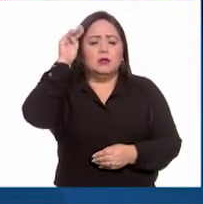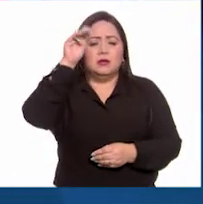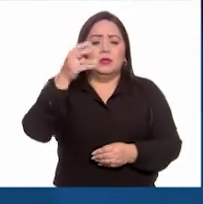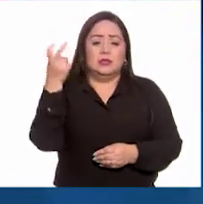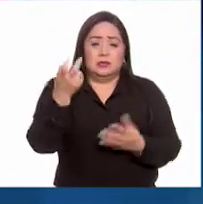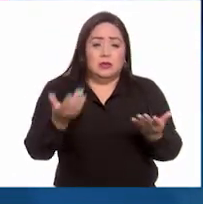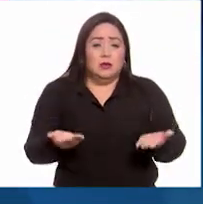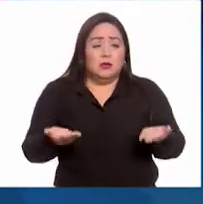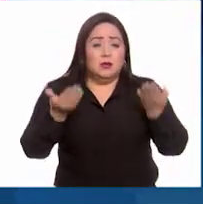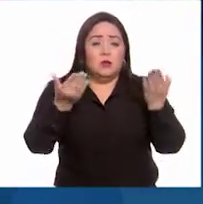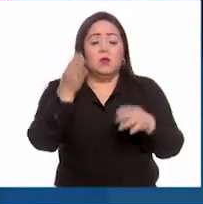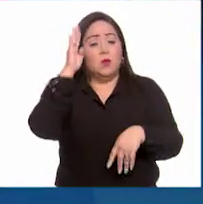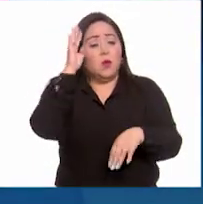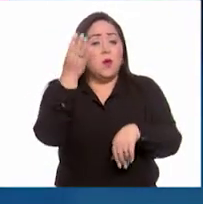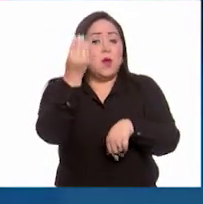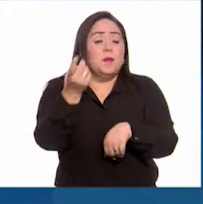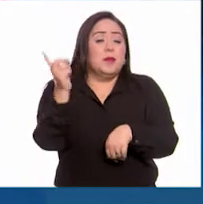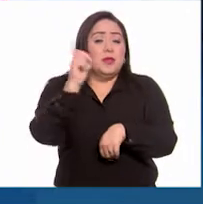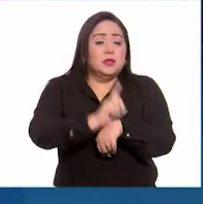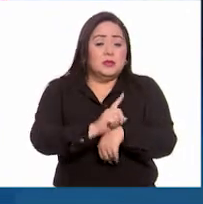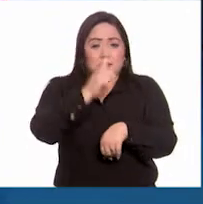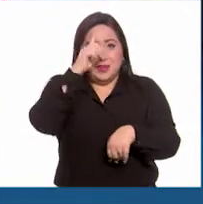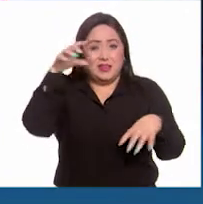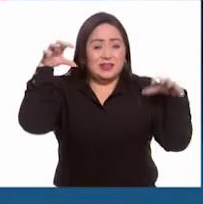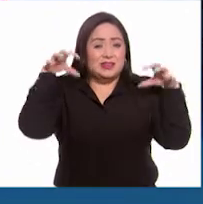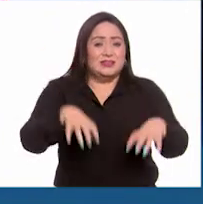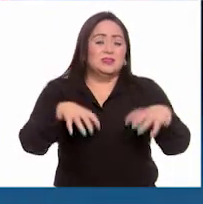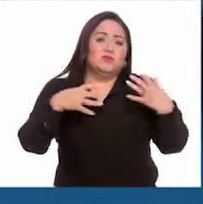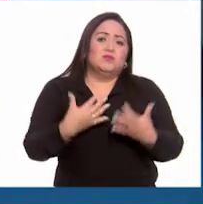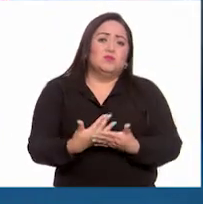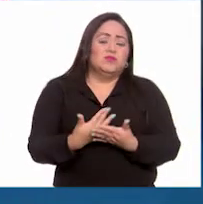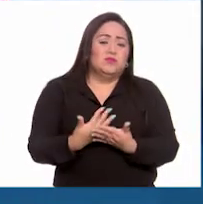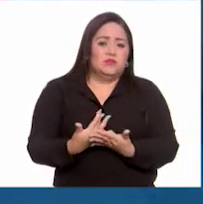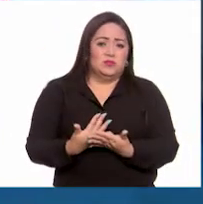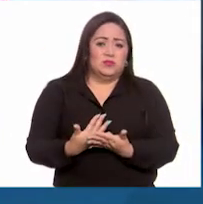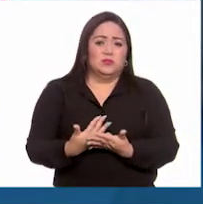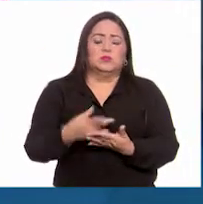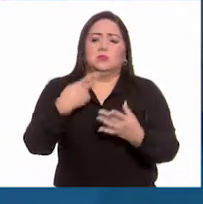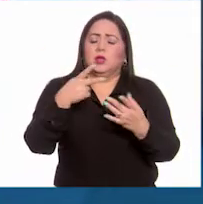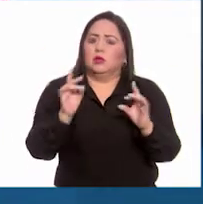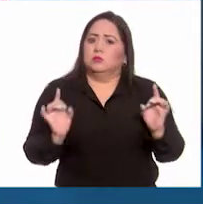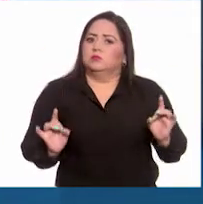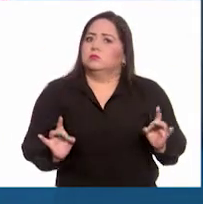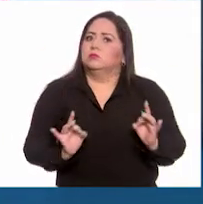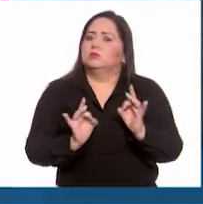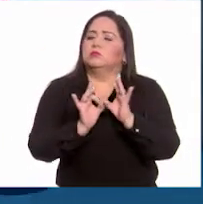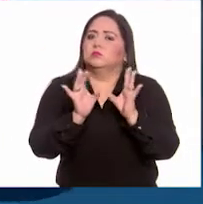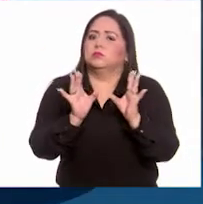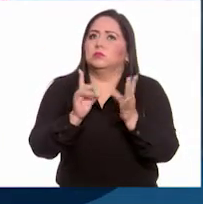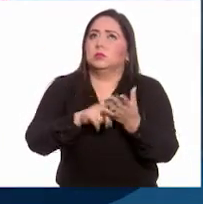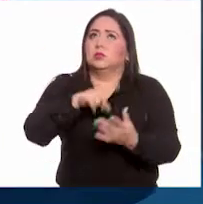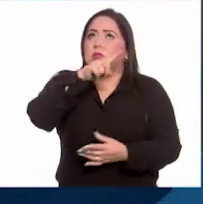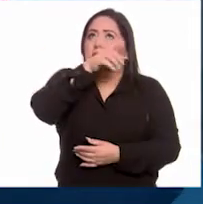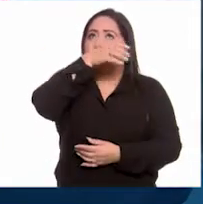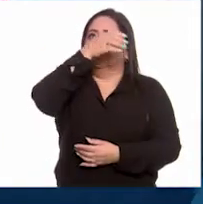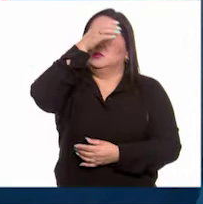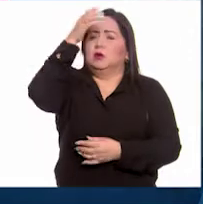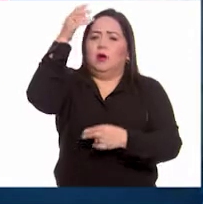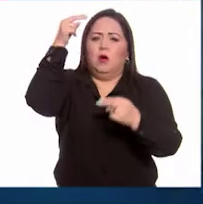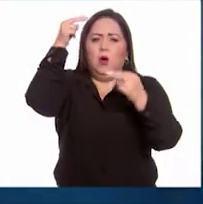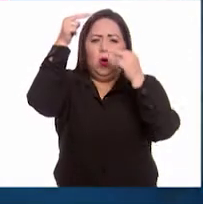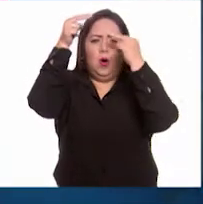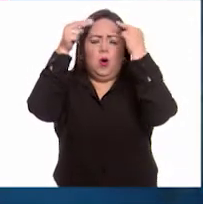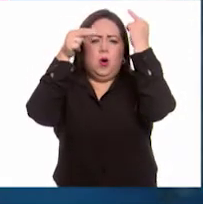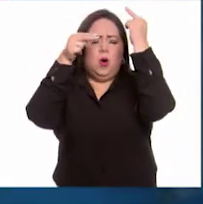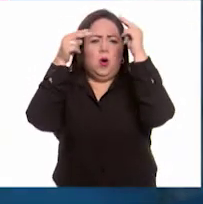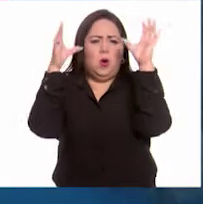esa ofrenda durante 9 días para que lloviera en su milpa. De repente, el cielo se cubrió de nubes